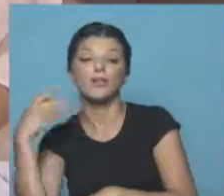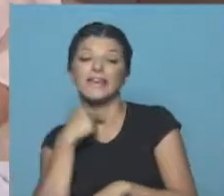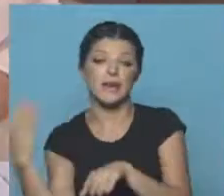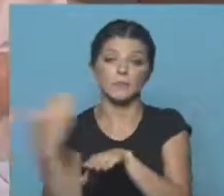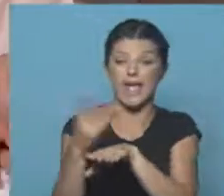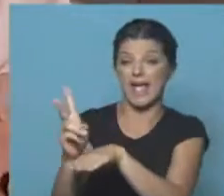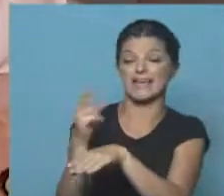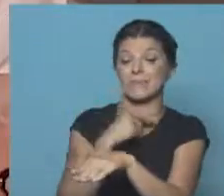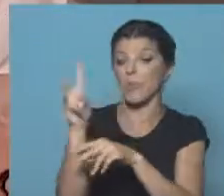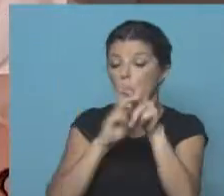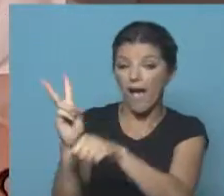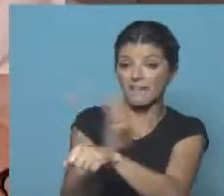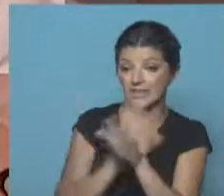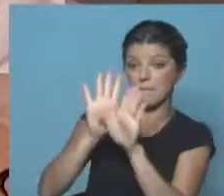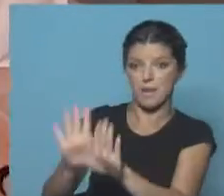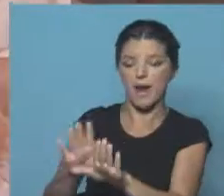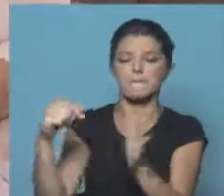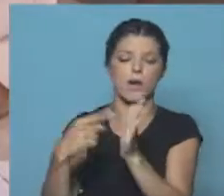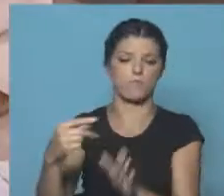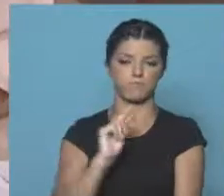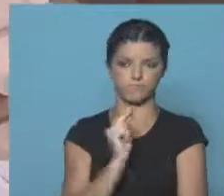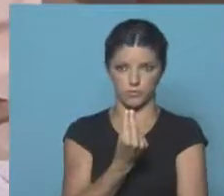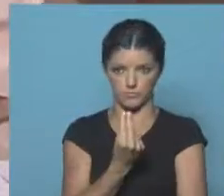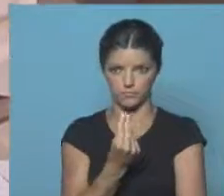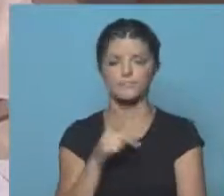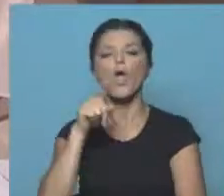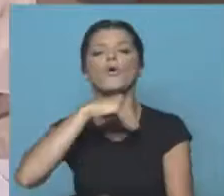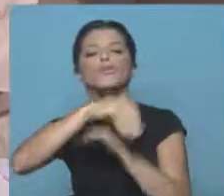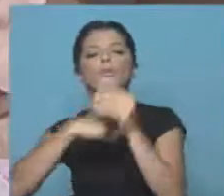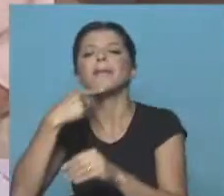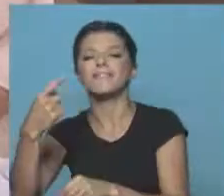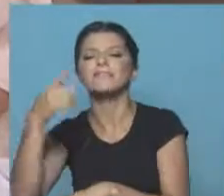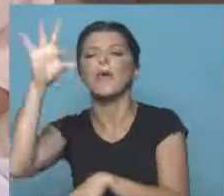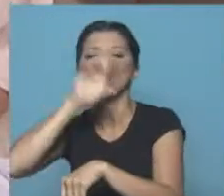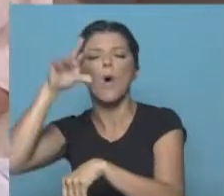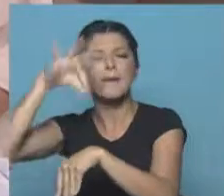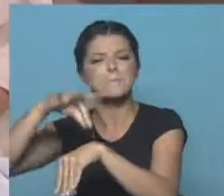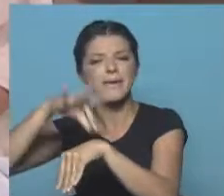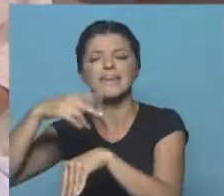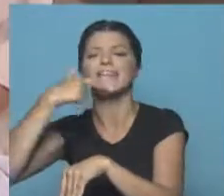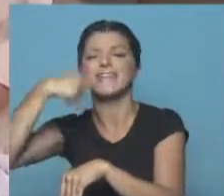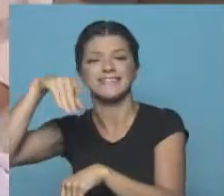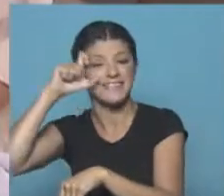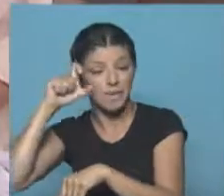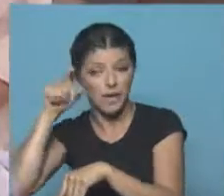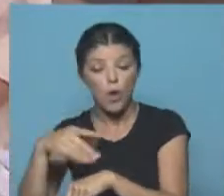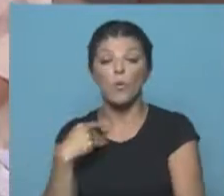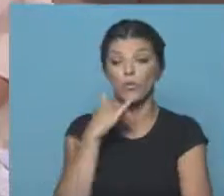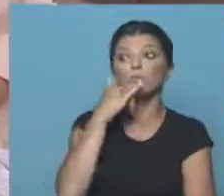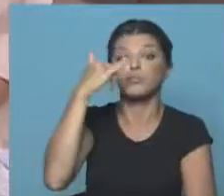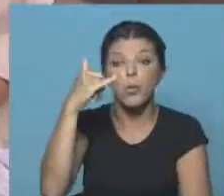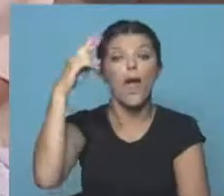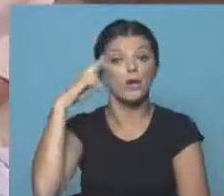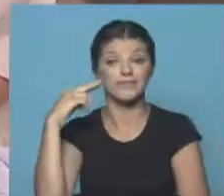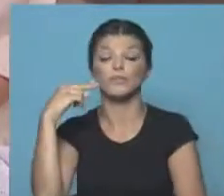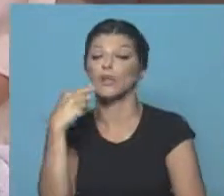ultimado. Sí, la familia de este médico denuncia el accionar de la médica del SAME que se acercó en la ambulancia cuando ellos llamaron al